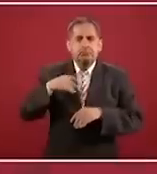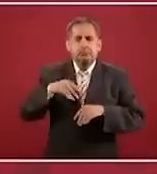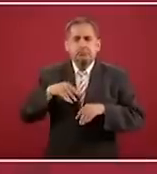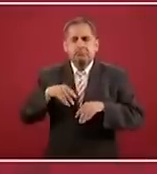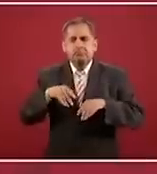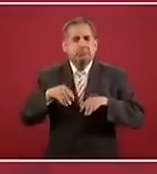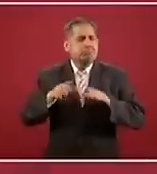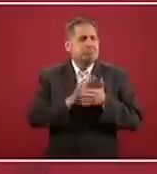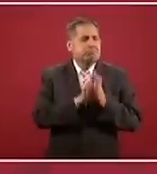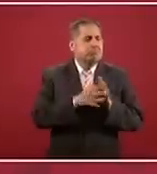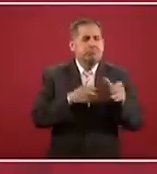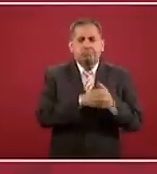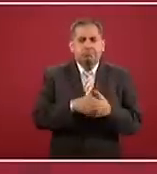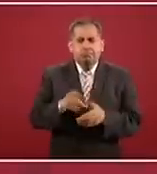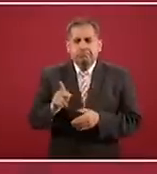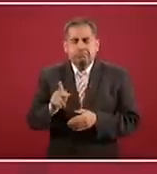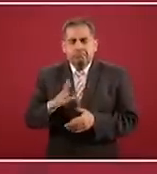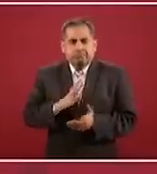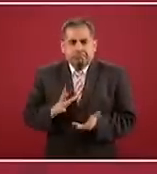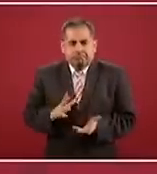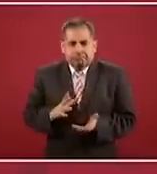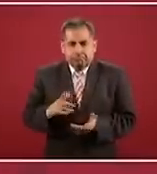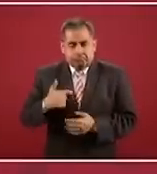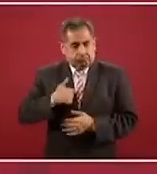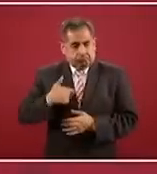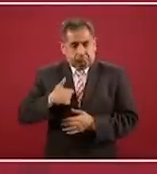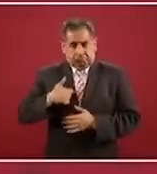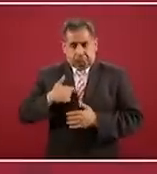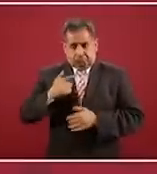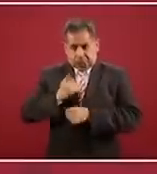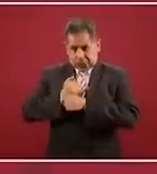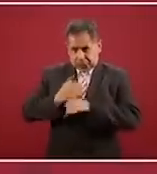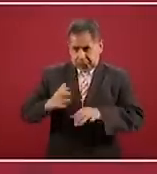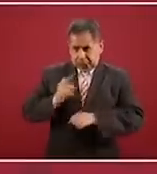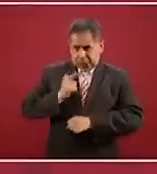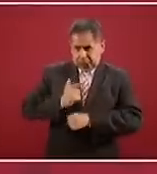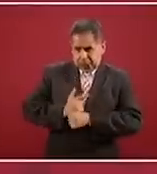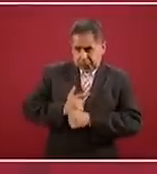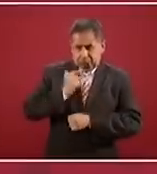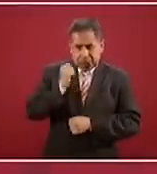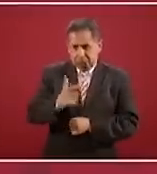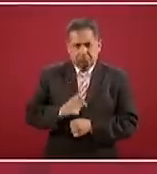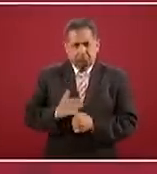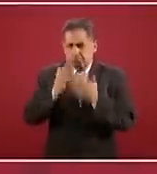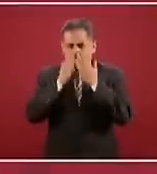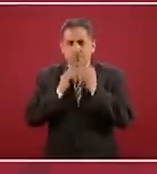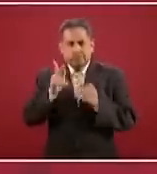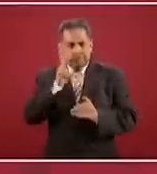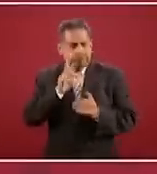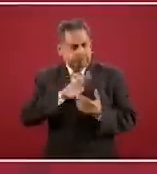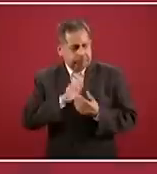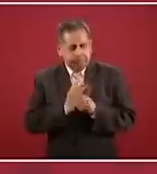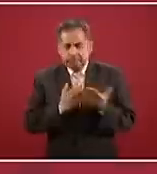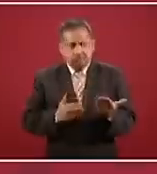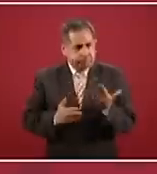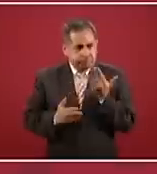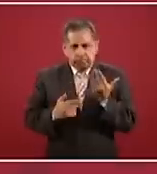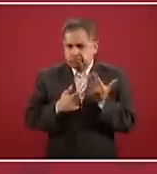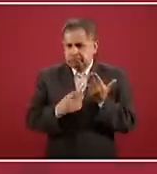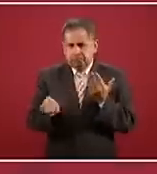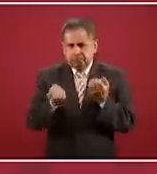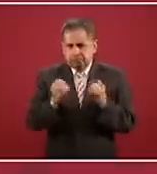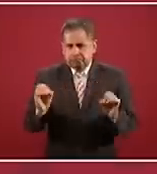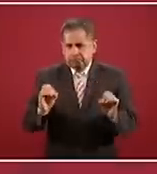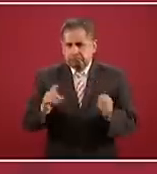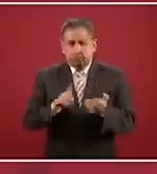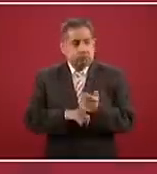con ellos, pero que yo tenga información, no hay elementos hoy en día que hayan estado